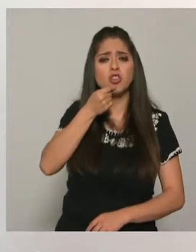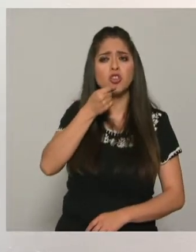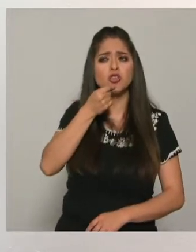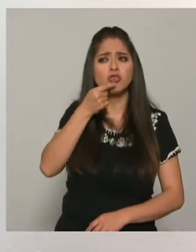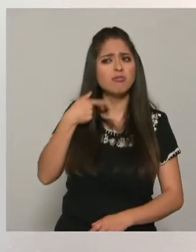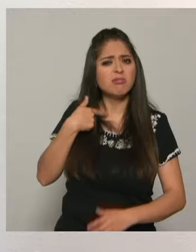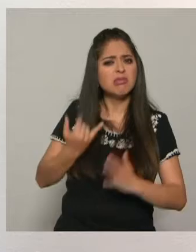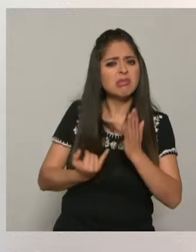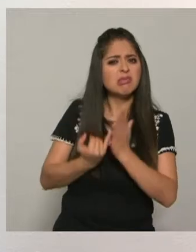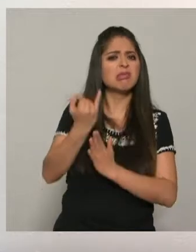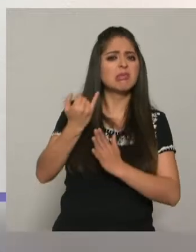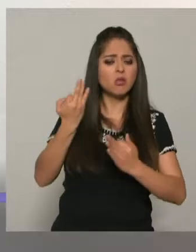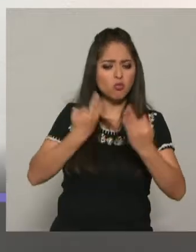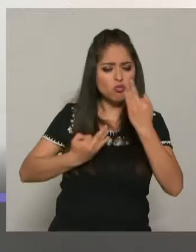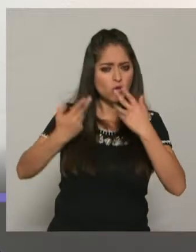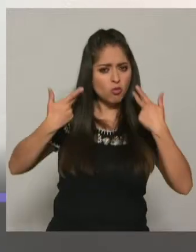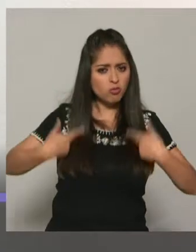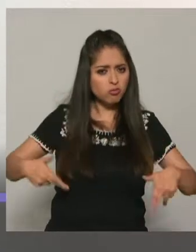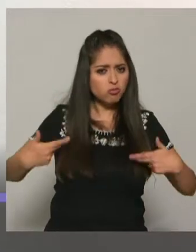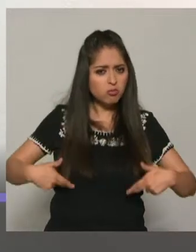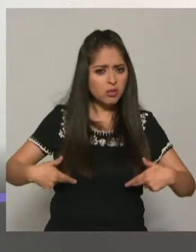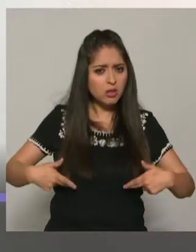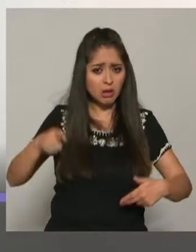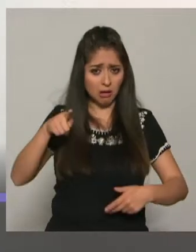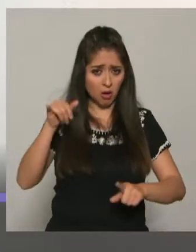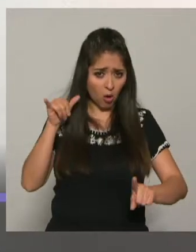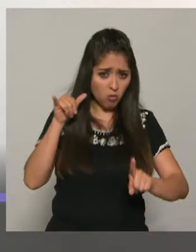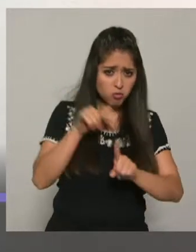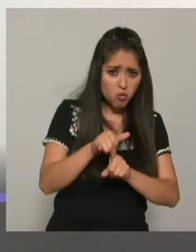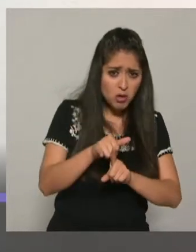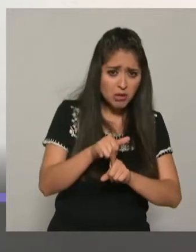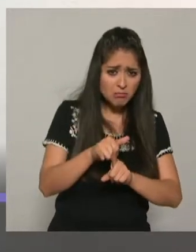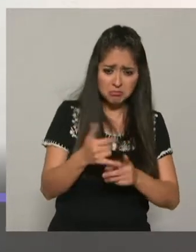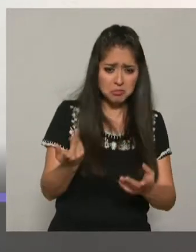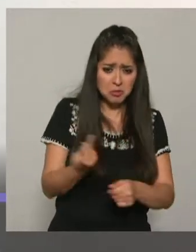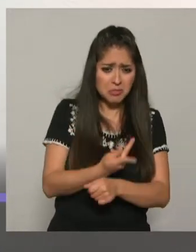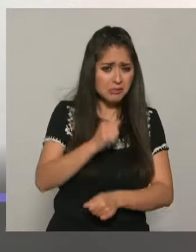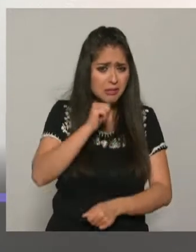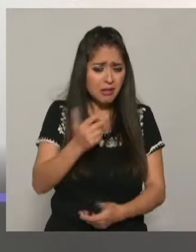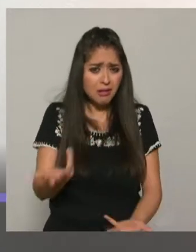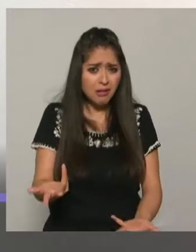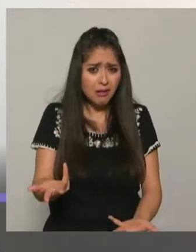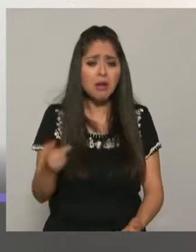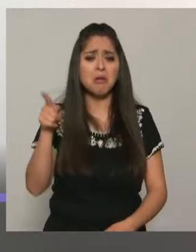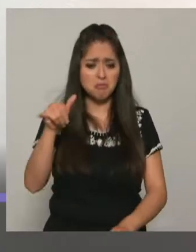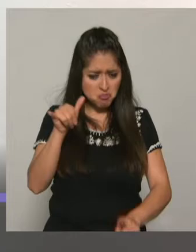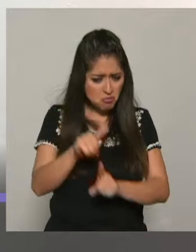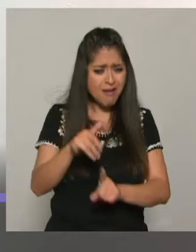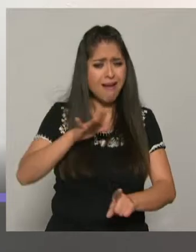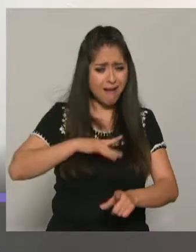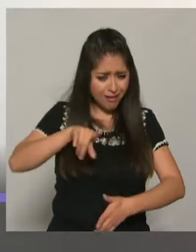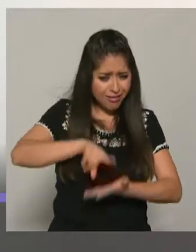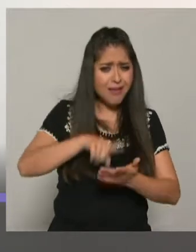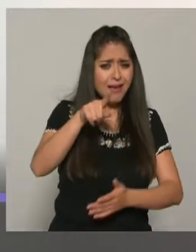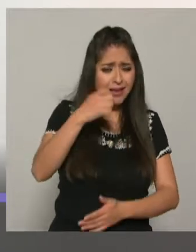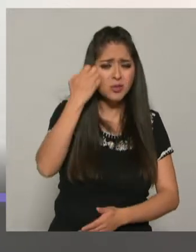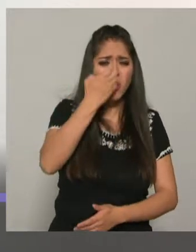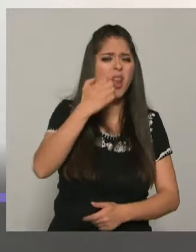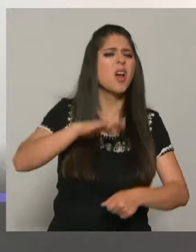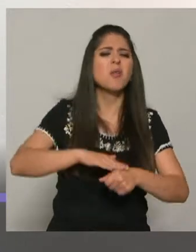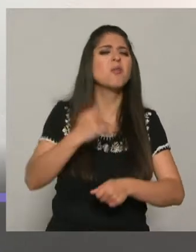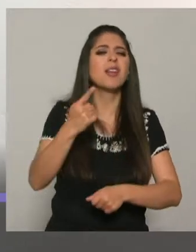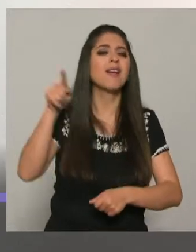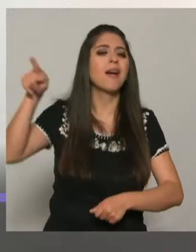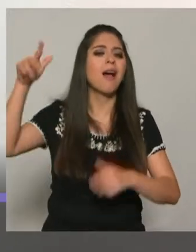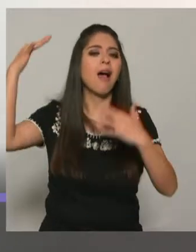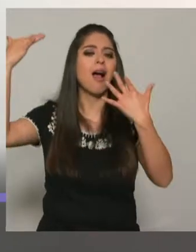vestirse, que iba a haber bullying y eso. No ha pasado. O sea, el bullying existe en las escuelas y existe en nuestra sociedad porque los adultos